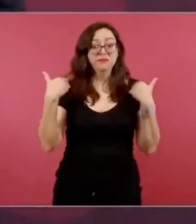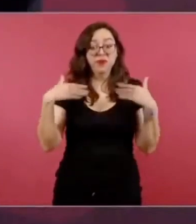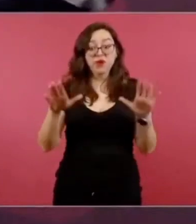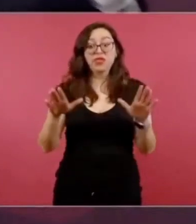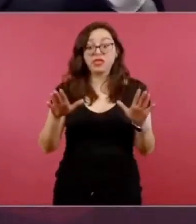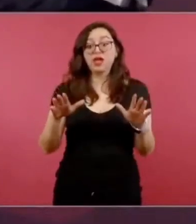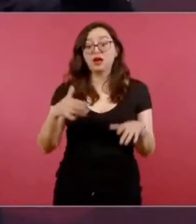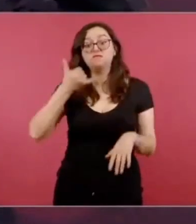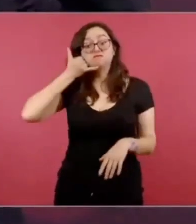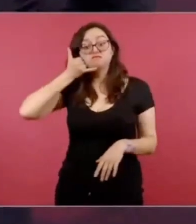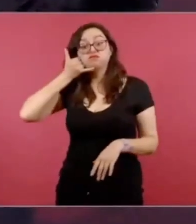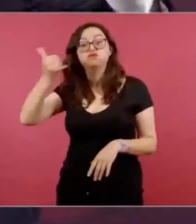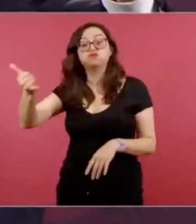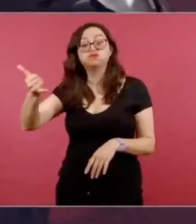un teléfono